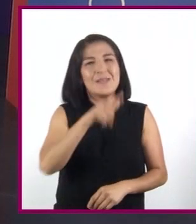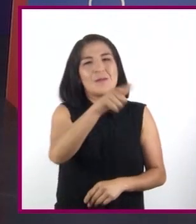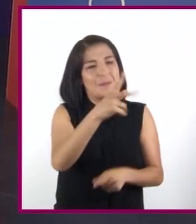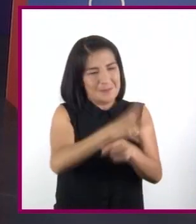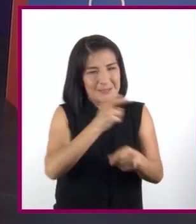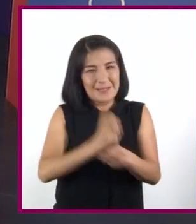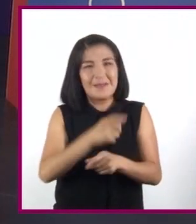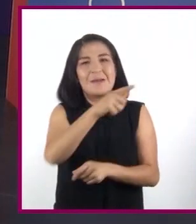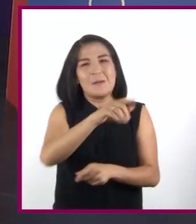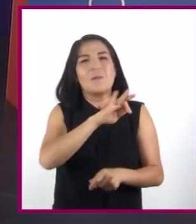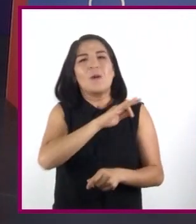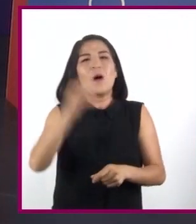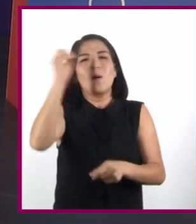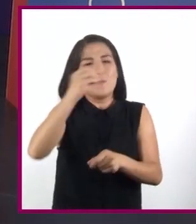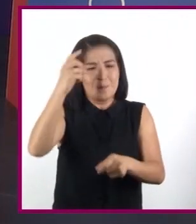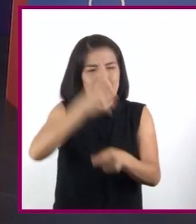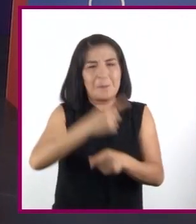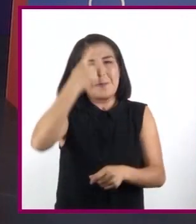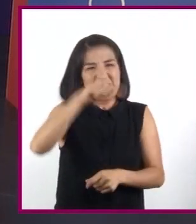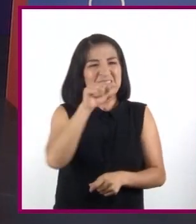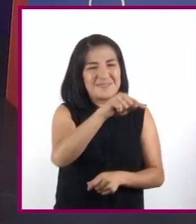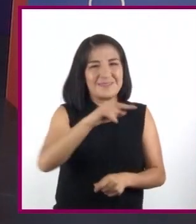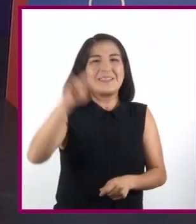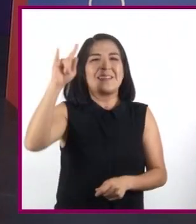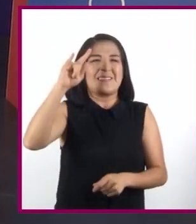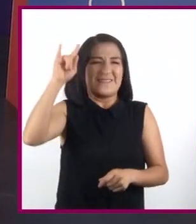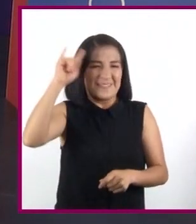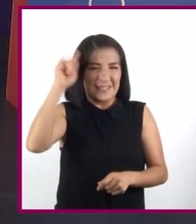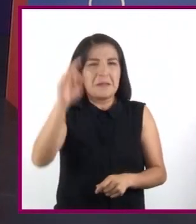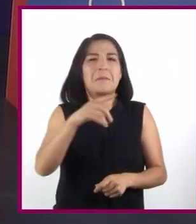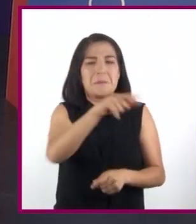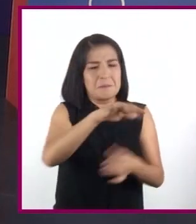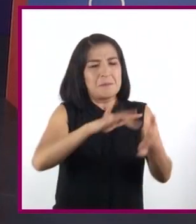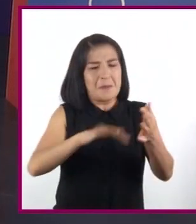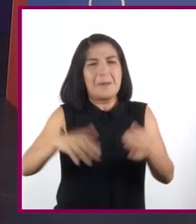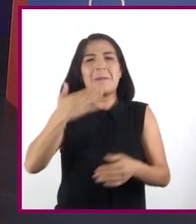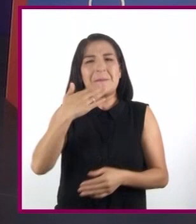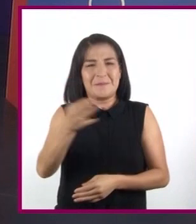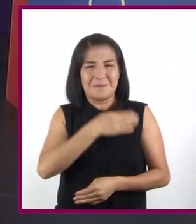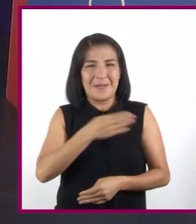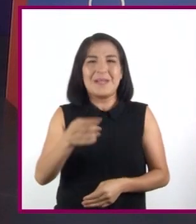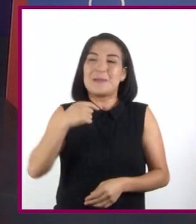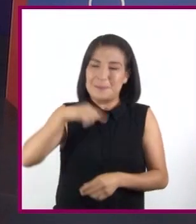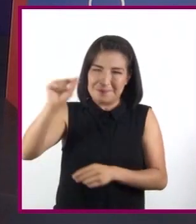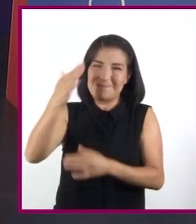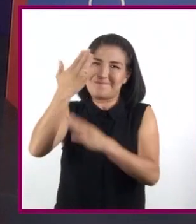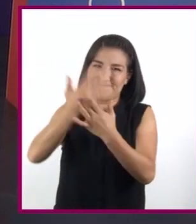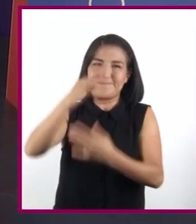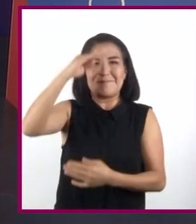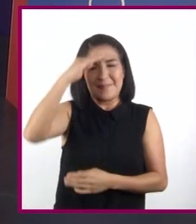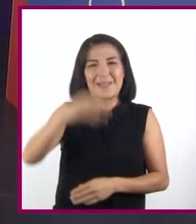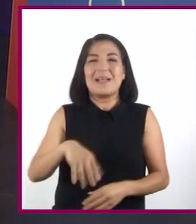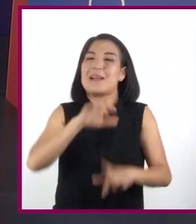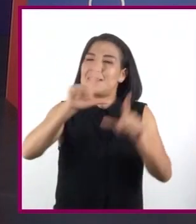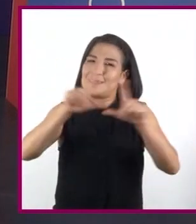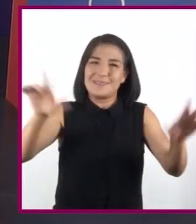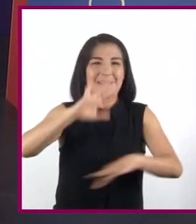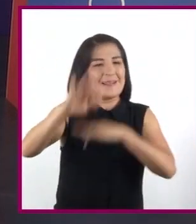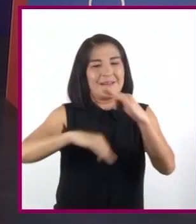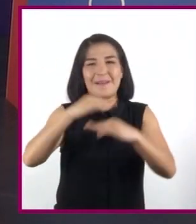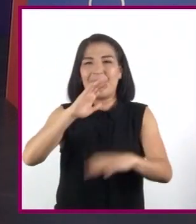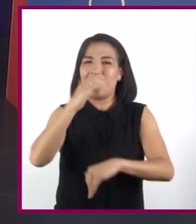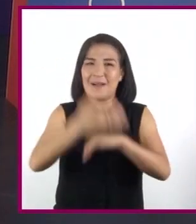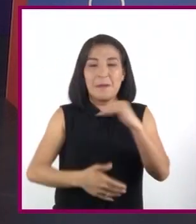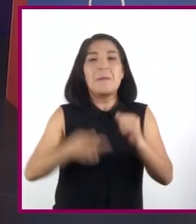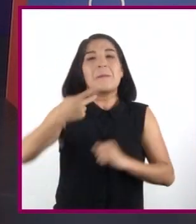te invito a que le des una oportunidad a ese subgénero narrativo. Hay muchas obras muy buenas. Lo voy a pensar. Listo, terminamos la clase del día de hoy,